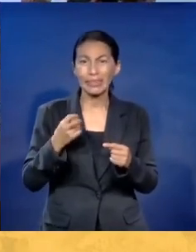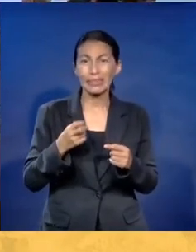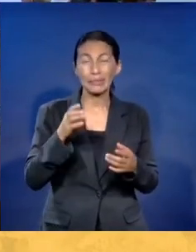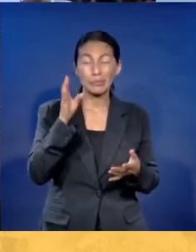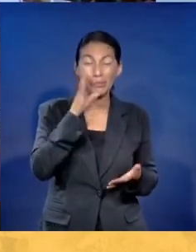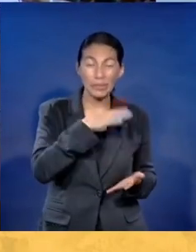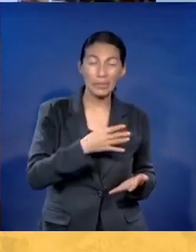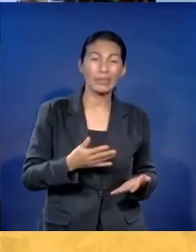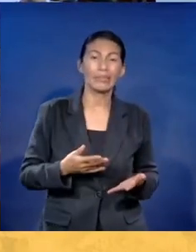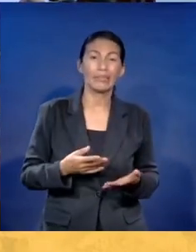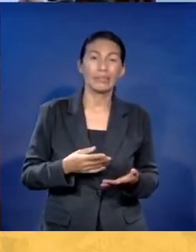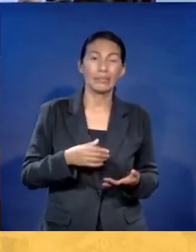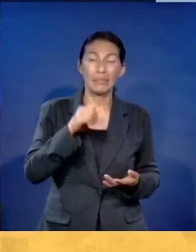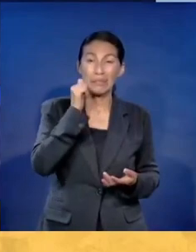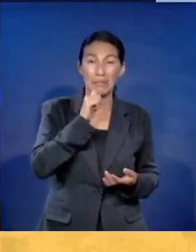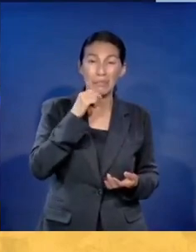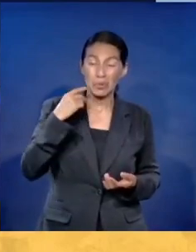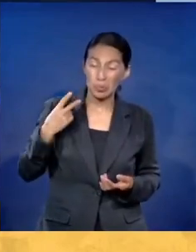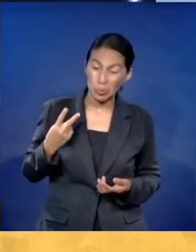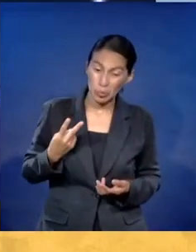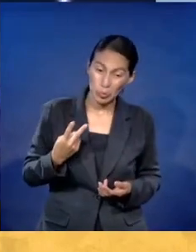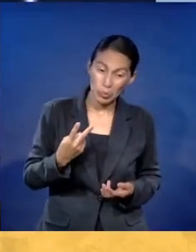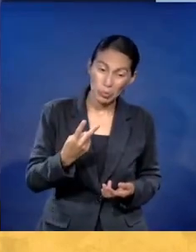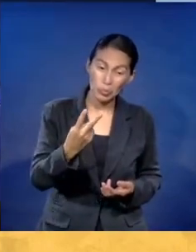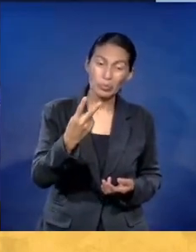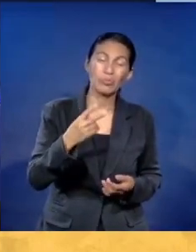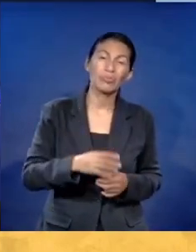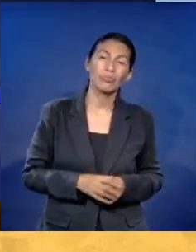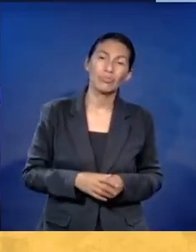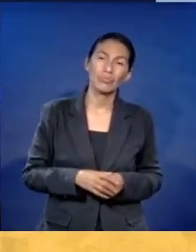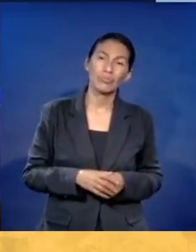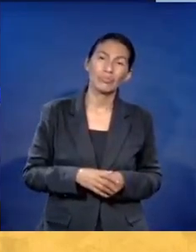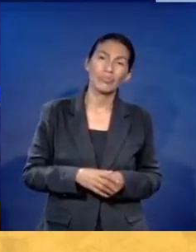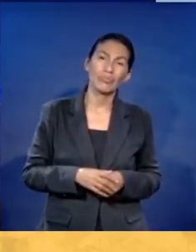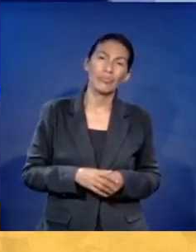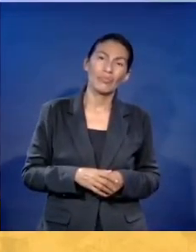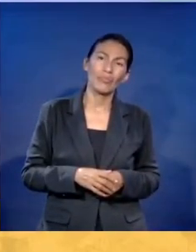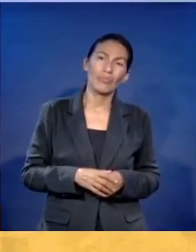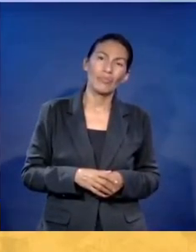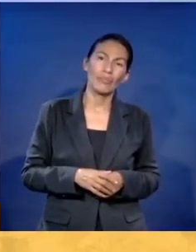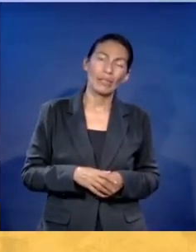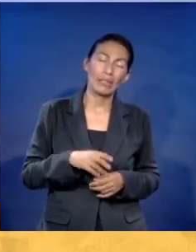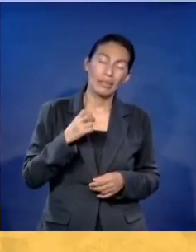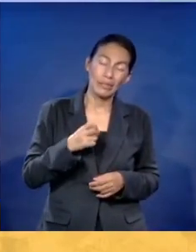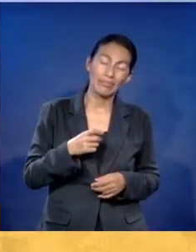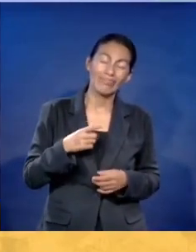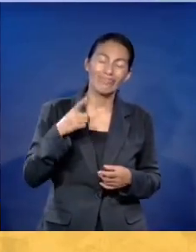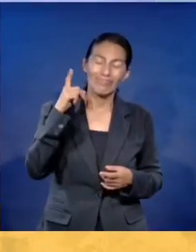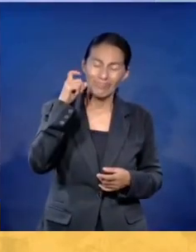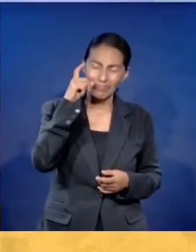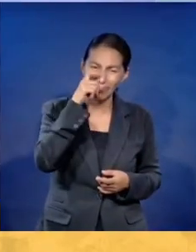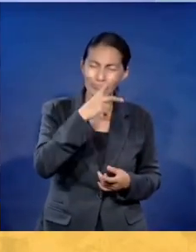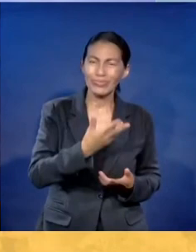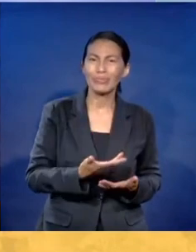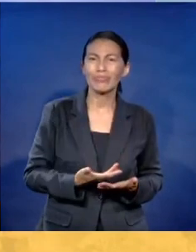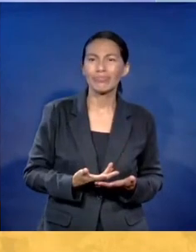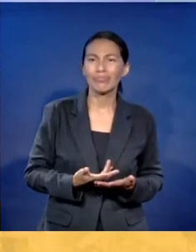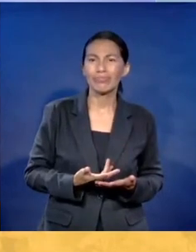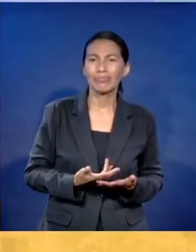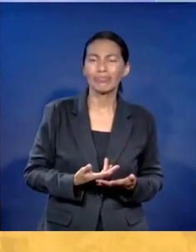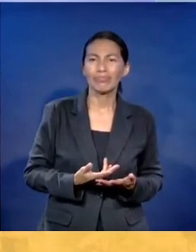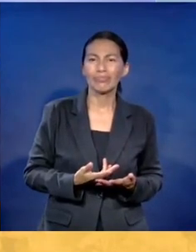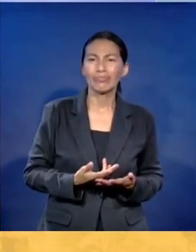asunto porque teníamos que andar juntos todo el día como en el matrimonio todo el día y había roces y roces y roces y roces